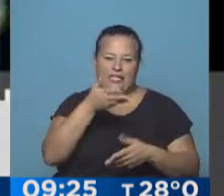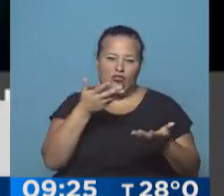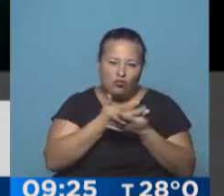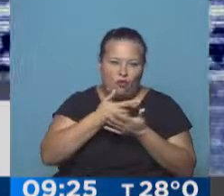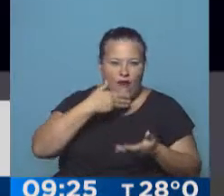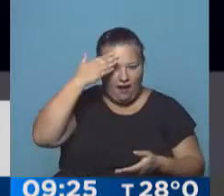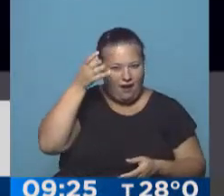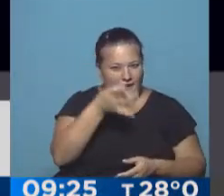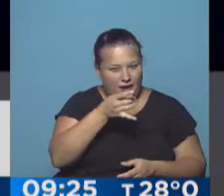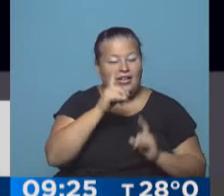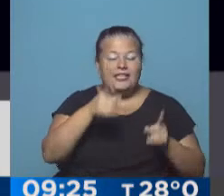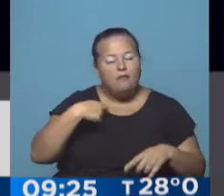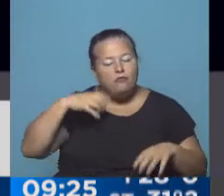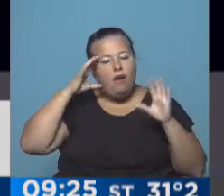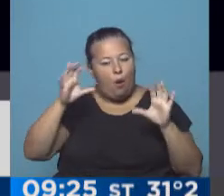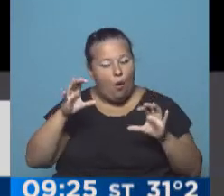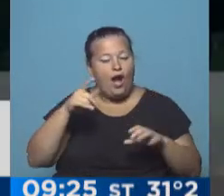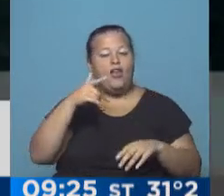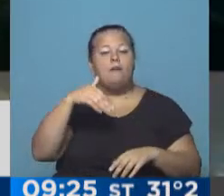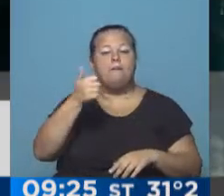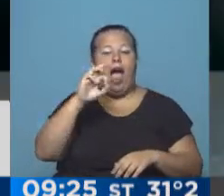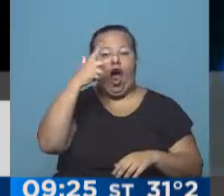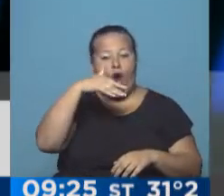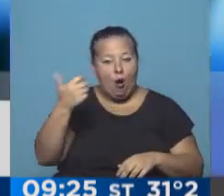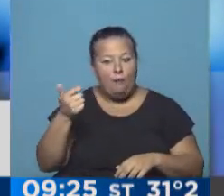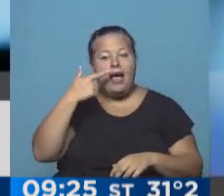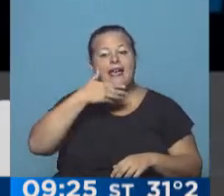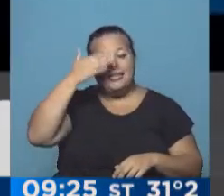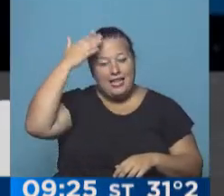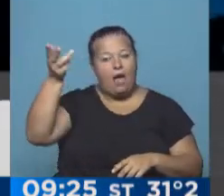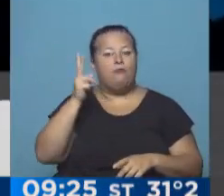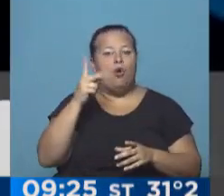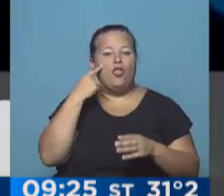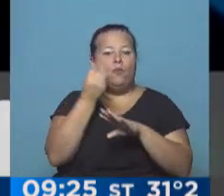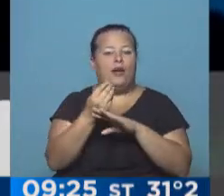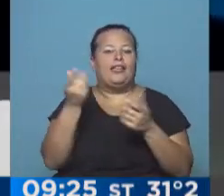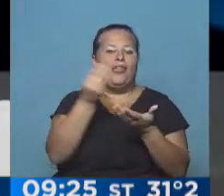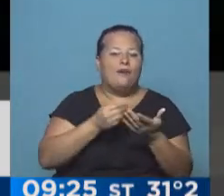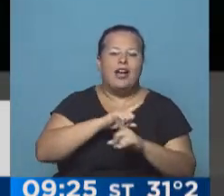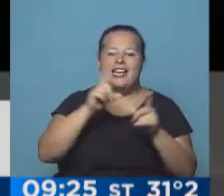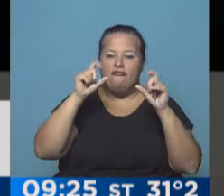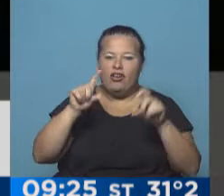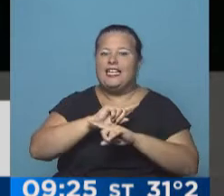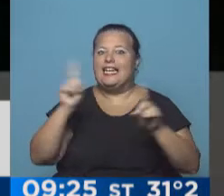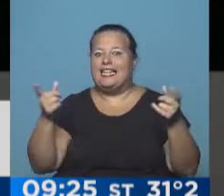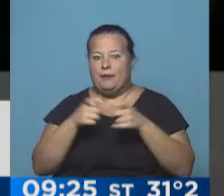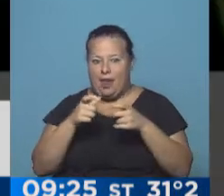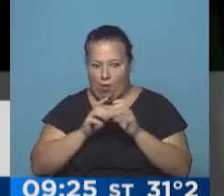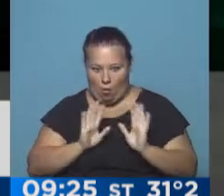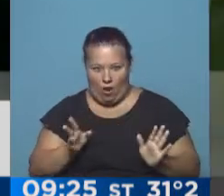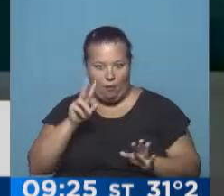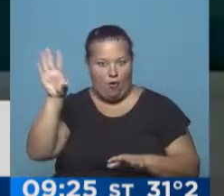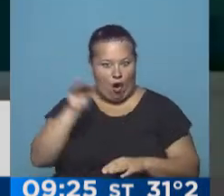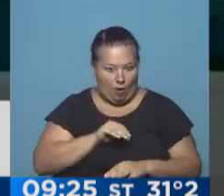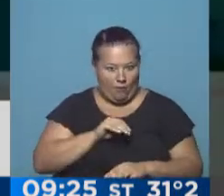religión en la mitad ya hemos recuerdo que el profeta mahoma según la cni el islam no puede ser representado uniendo insomnio en foto ni mucho menos en actuaciones